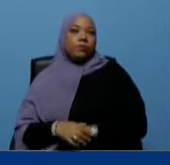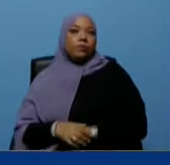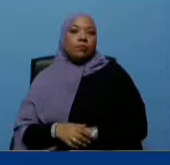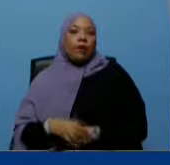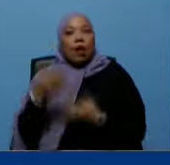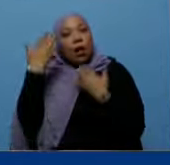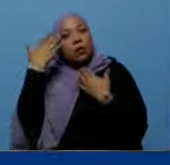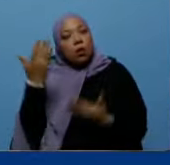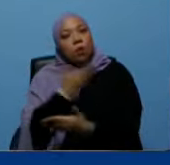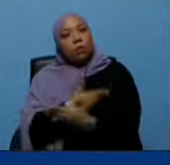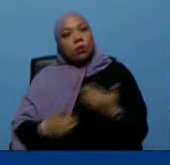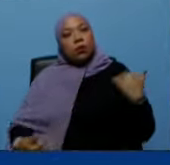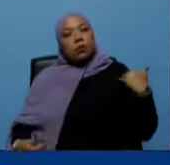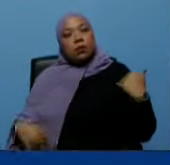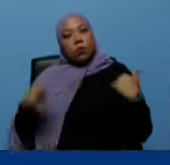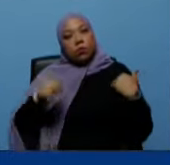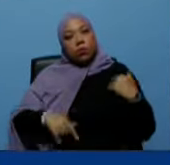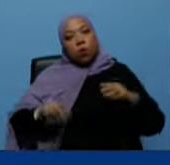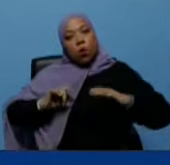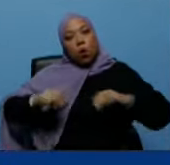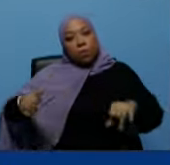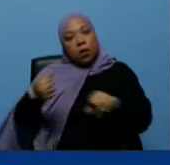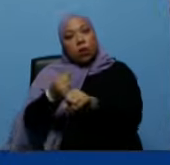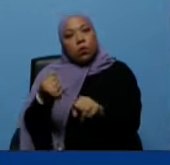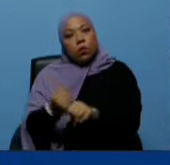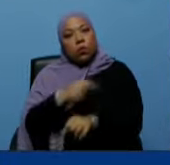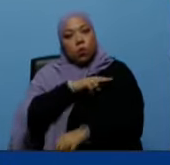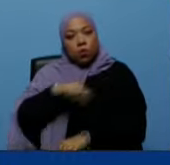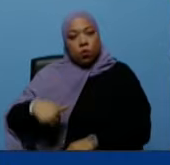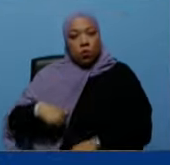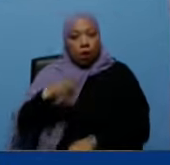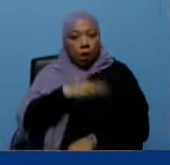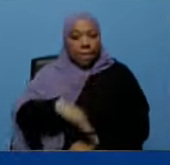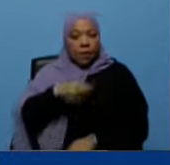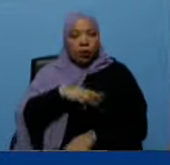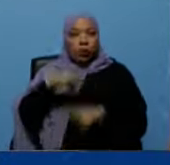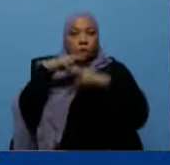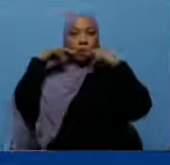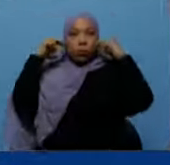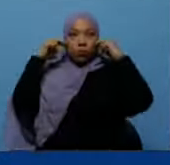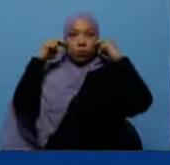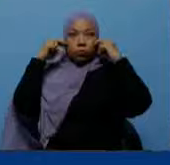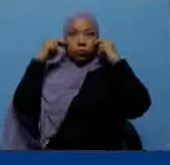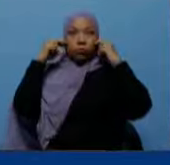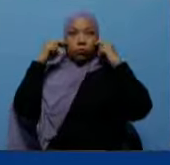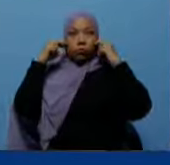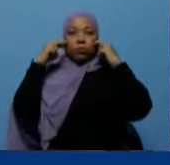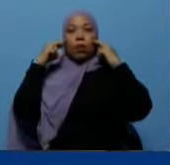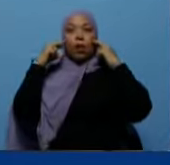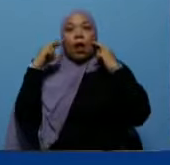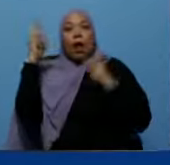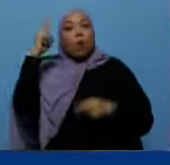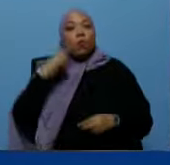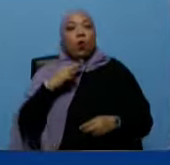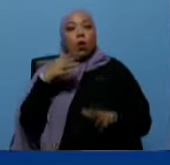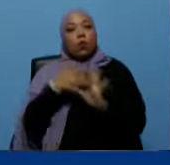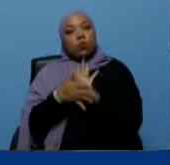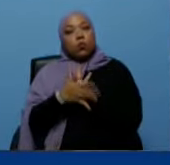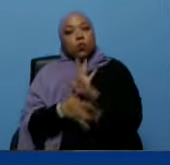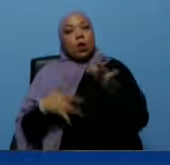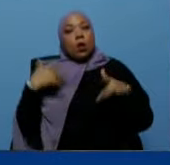presidente. Nosotros estamos aquí hoy en la inauguración de nuestra misión Sonrisa Bolívar. Estamos muy emocionados por